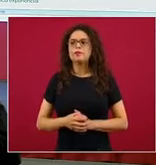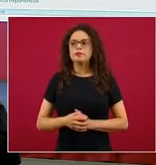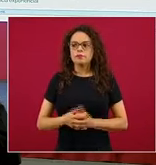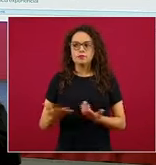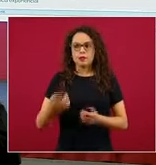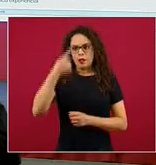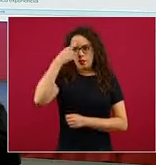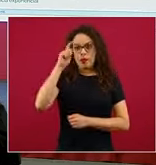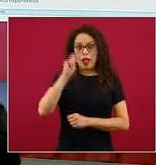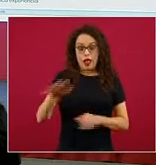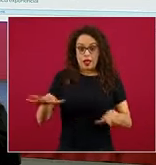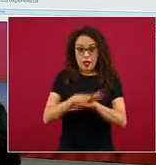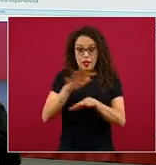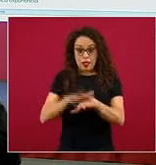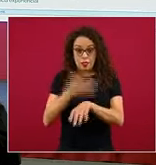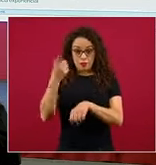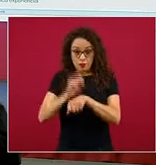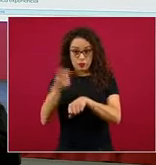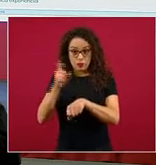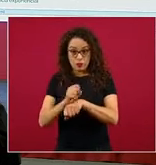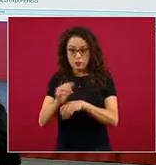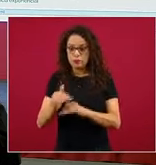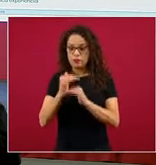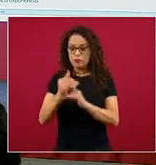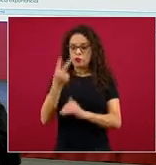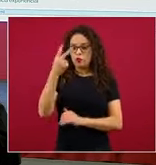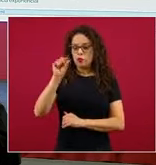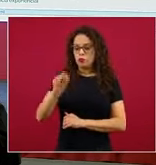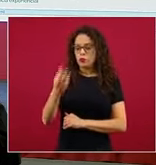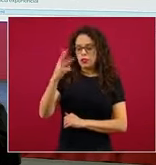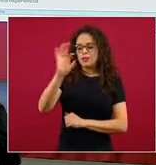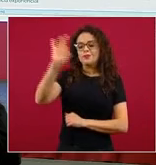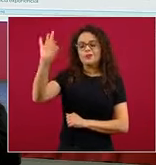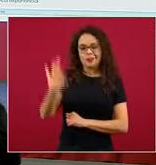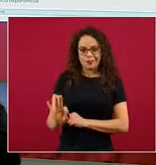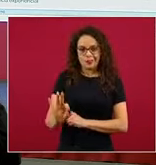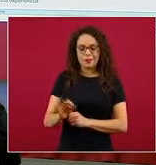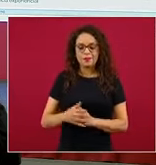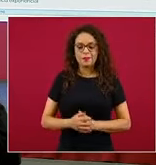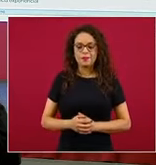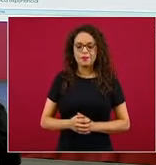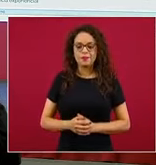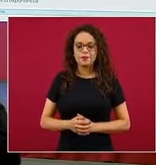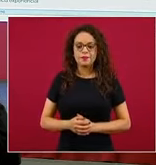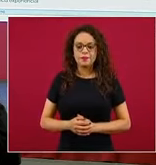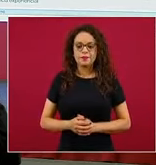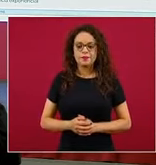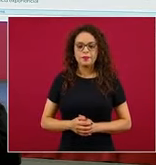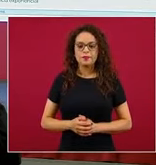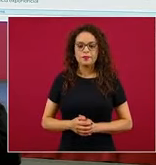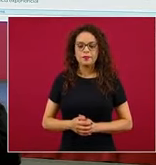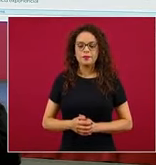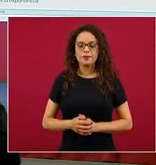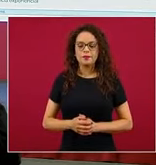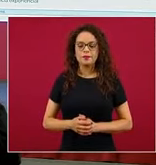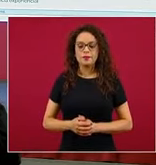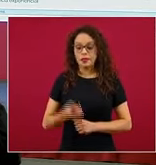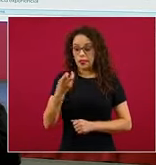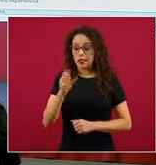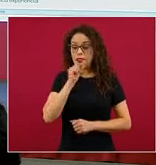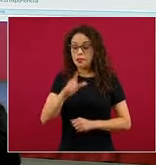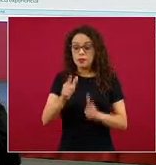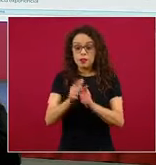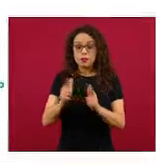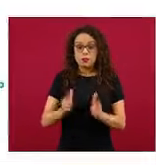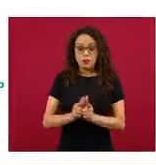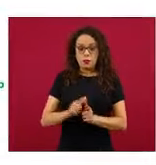situándose para el cambio semanal en un 2.3%. Y en la siguiente diapositiva, para efectos de este grupo,